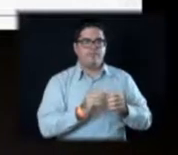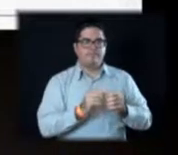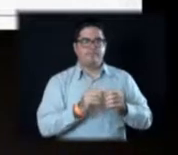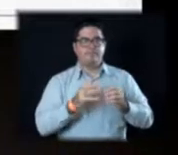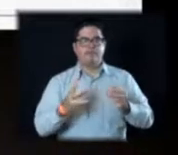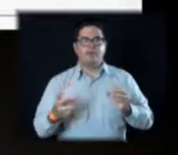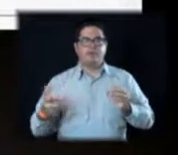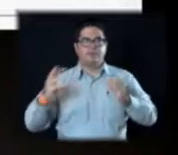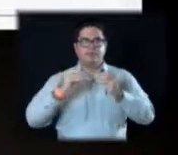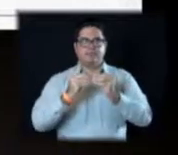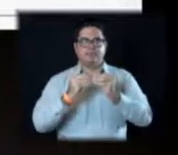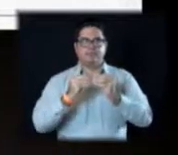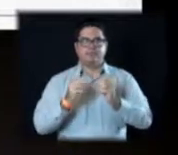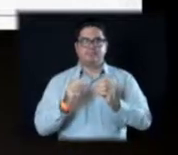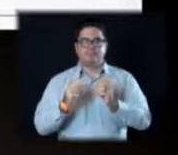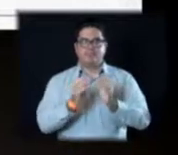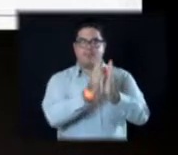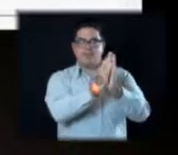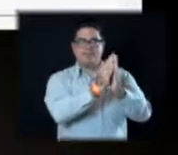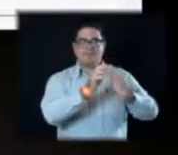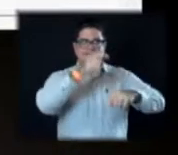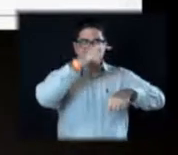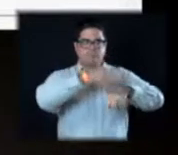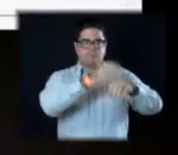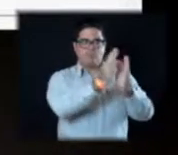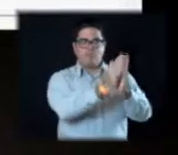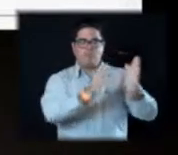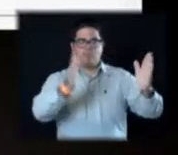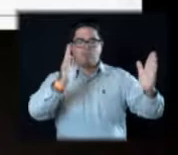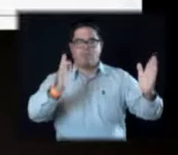entidades gubernamentales, excepto los municipios.